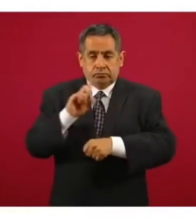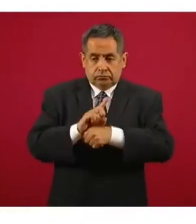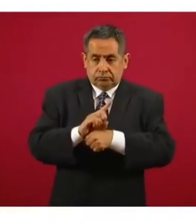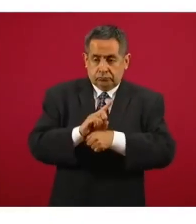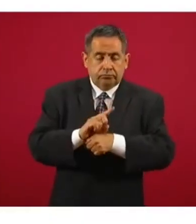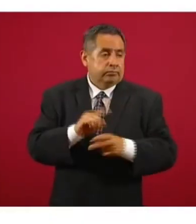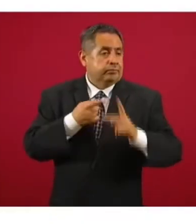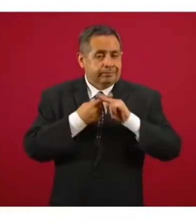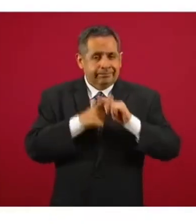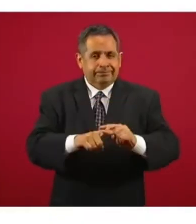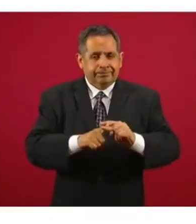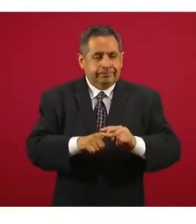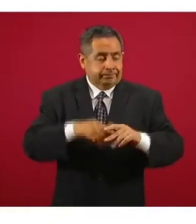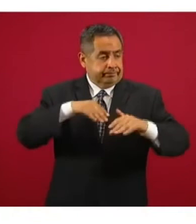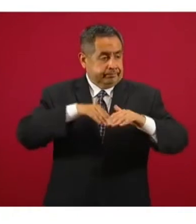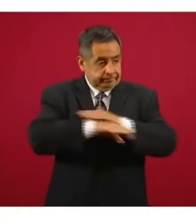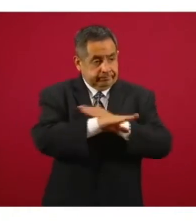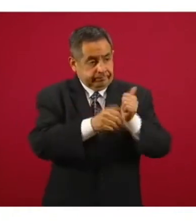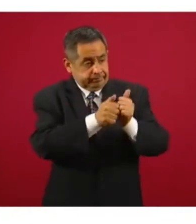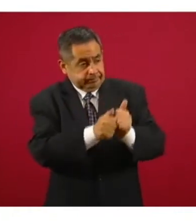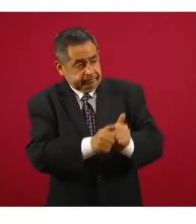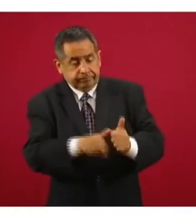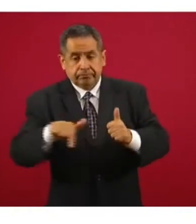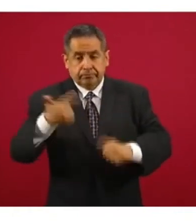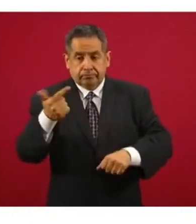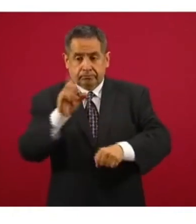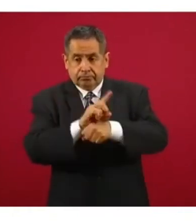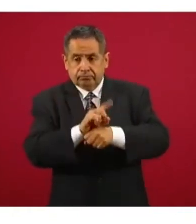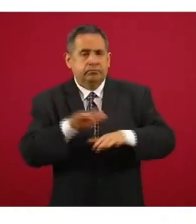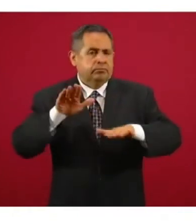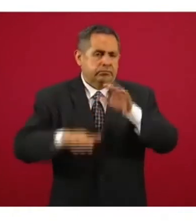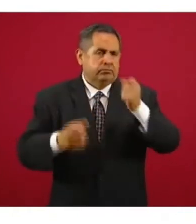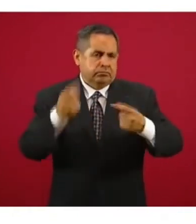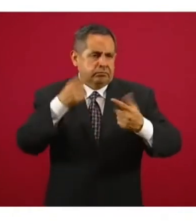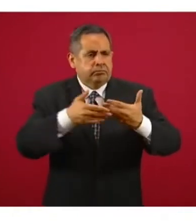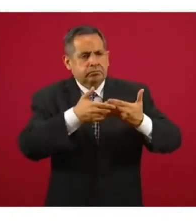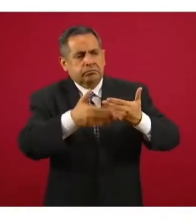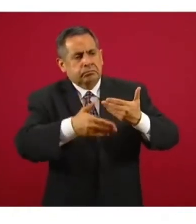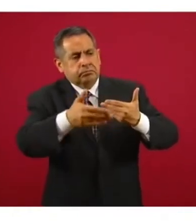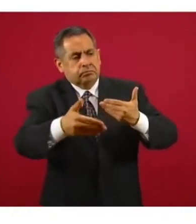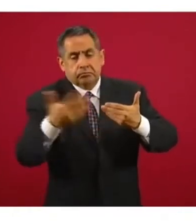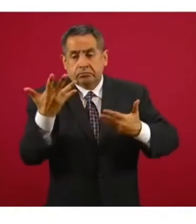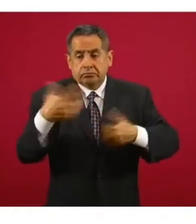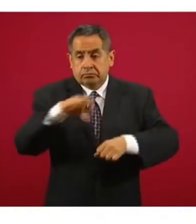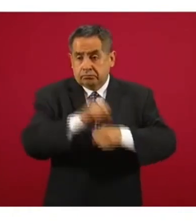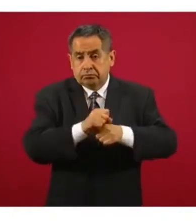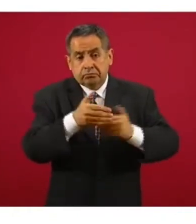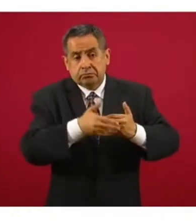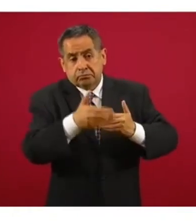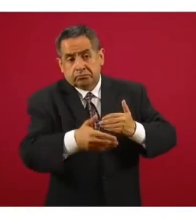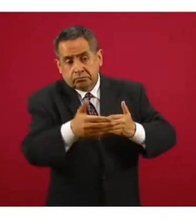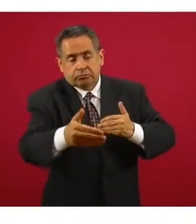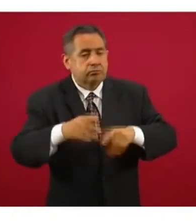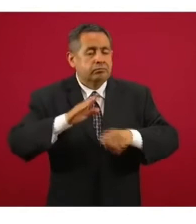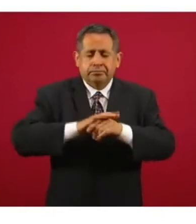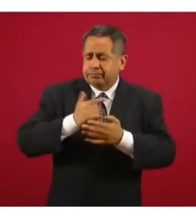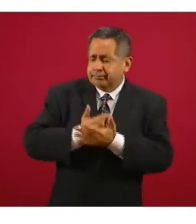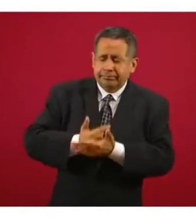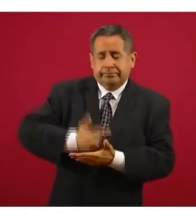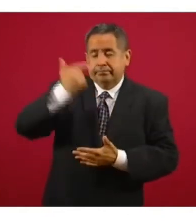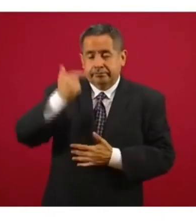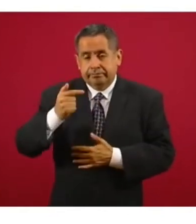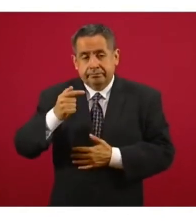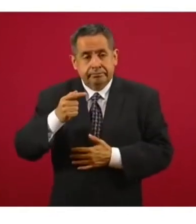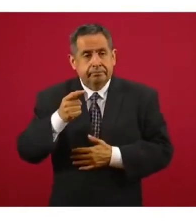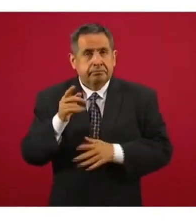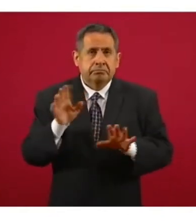que ingresan y permanecen en el hospital. Algunos se extienden por más de 5 semanas y los casos graves tienen un promedio de